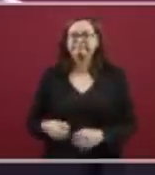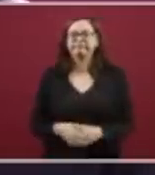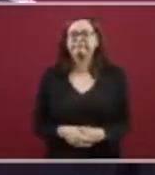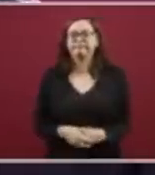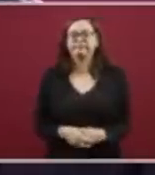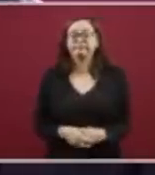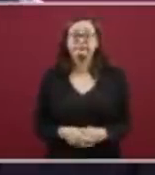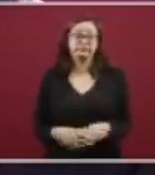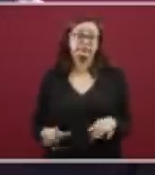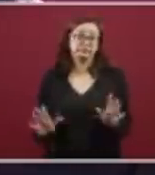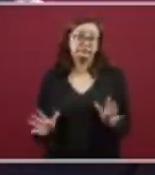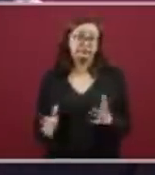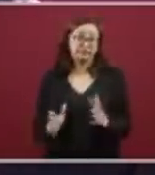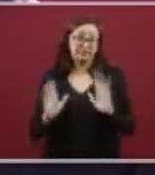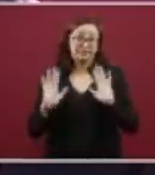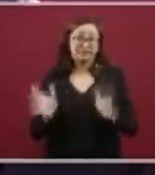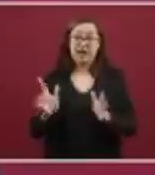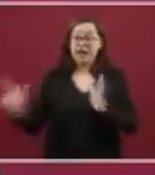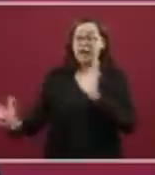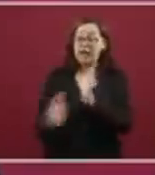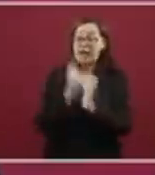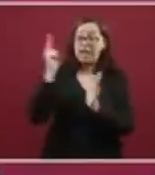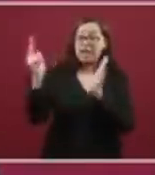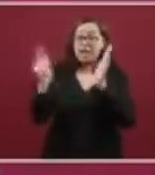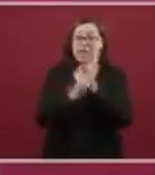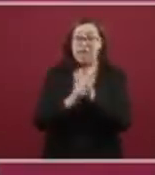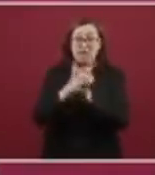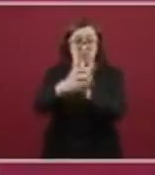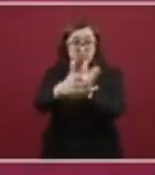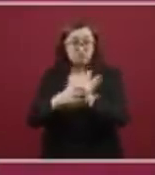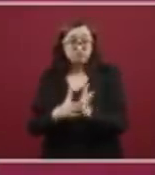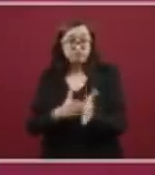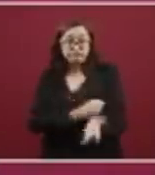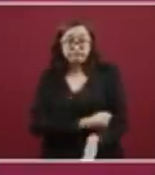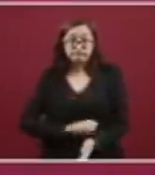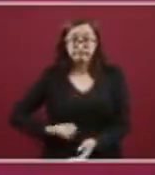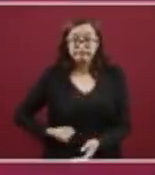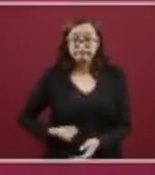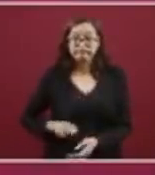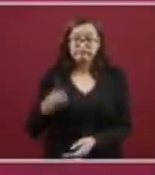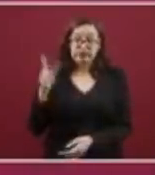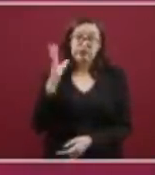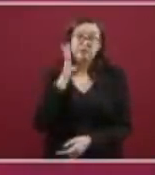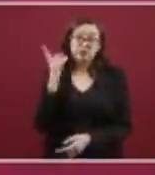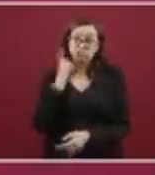la ley de austeridad en la Cámara de Diputados, falta